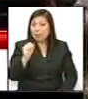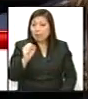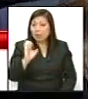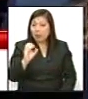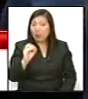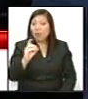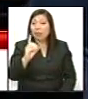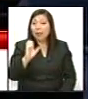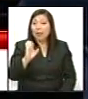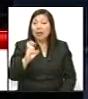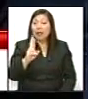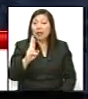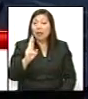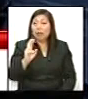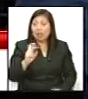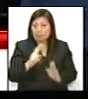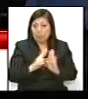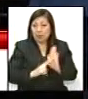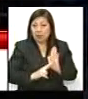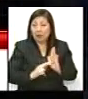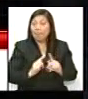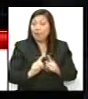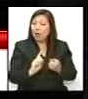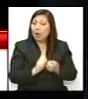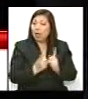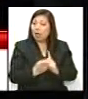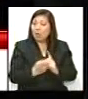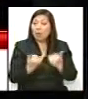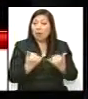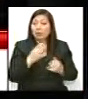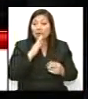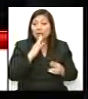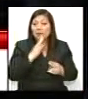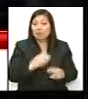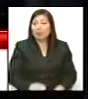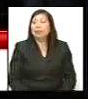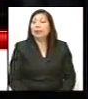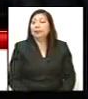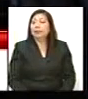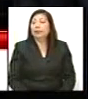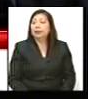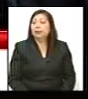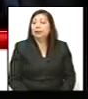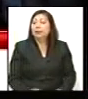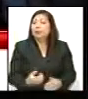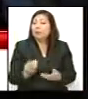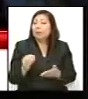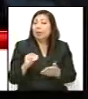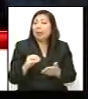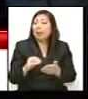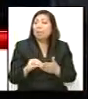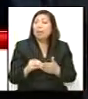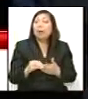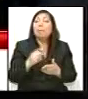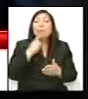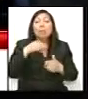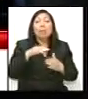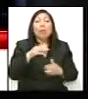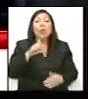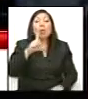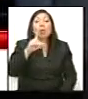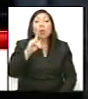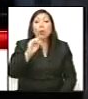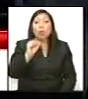la congresista Carla Melissa Schaeffer Cuculiza. El día 14 de marzo el Pleno del Congreso aprobó la fórmula sustitutoria. Queda pues pendiente la